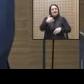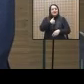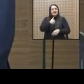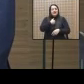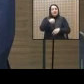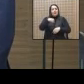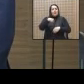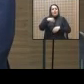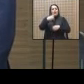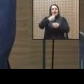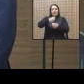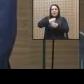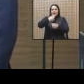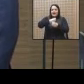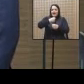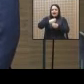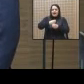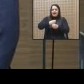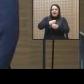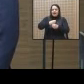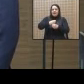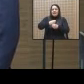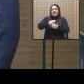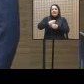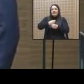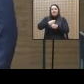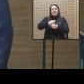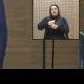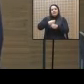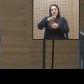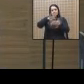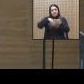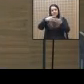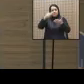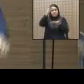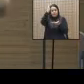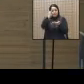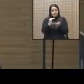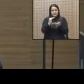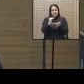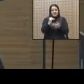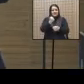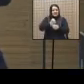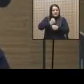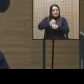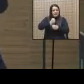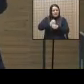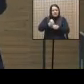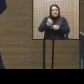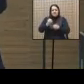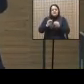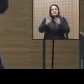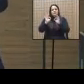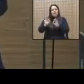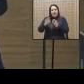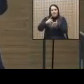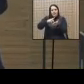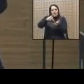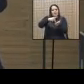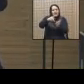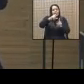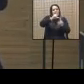jornada laboral suspendida o reducida se va a poner al día con su alquiler de